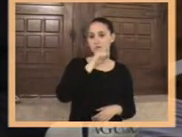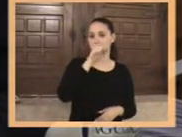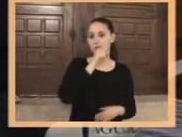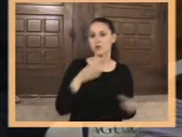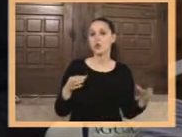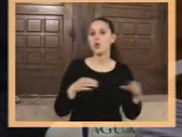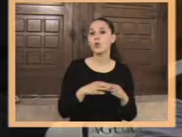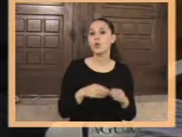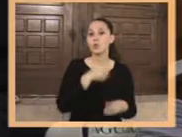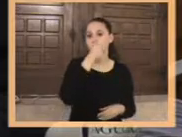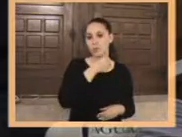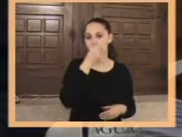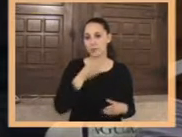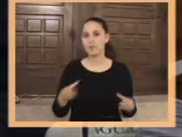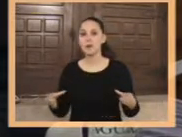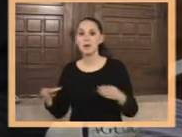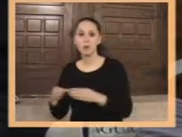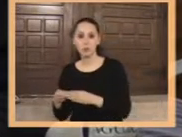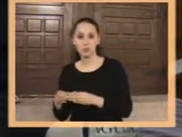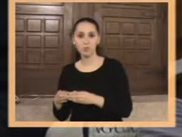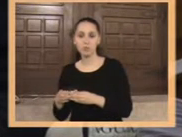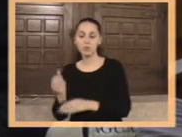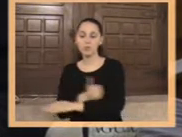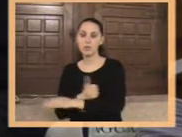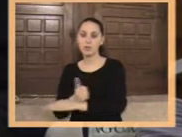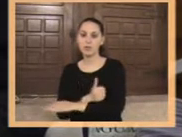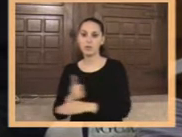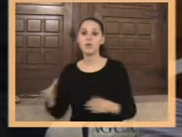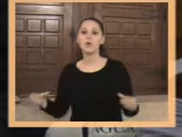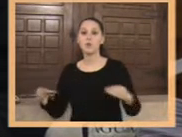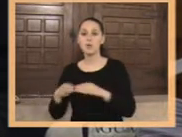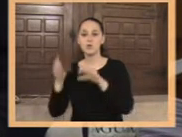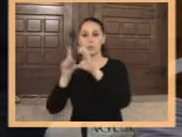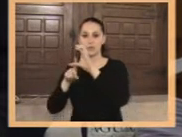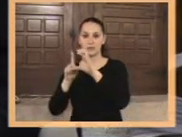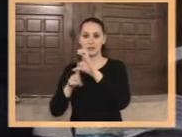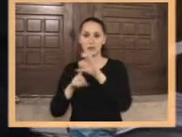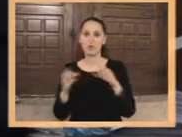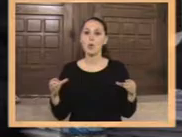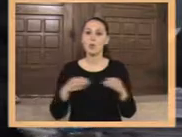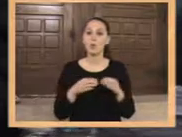Partido Popular, el Grupo Municipal Socialista, el Grupo Municipal Ciudadanos, el Grupo Municipal Extremeños y el Grupo